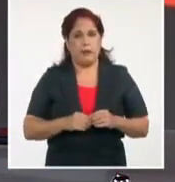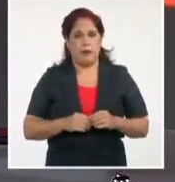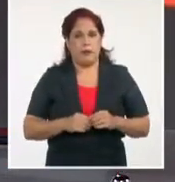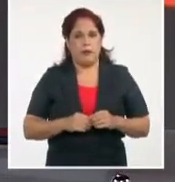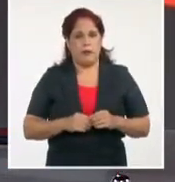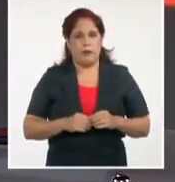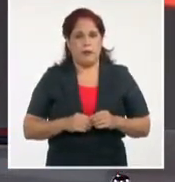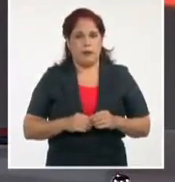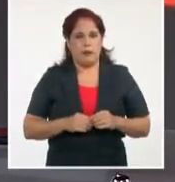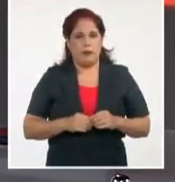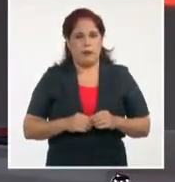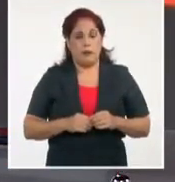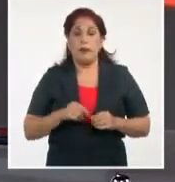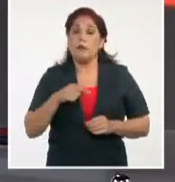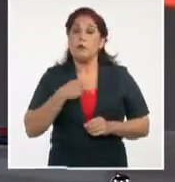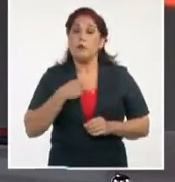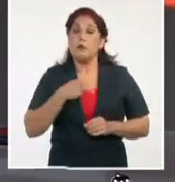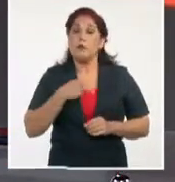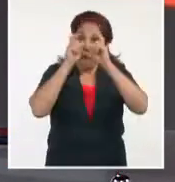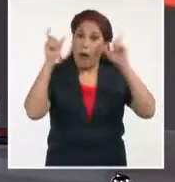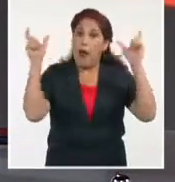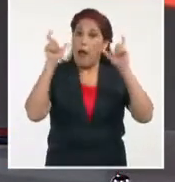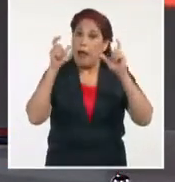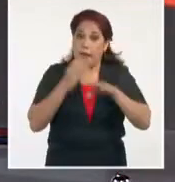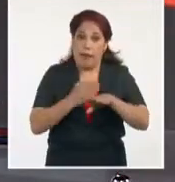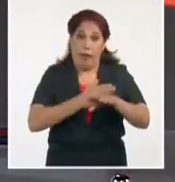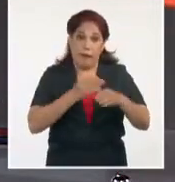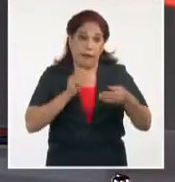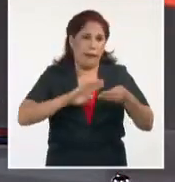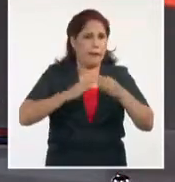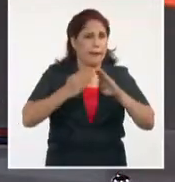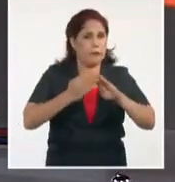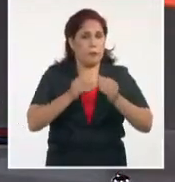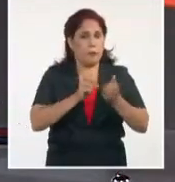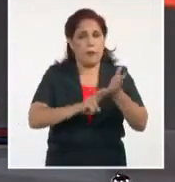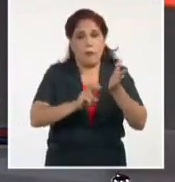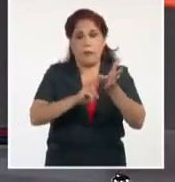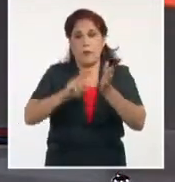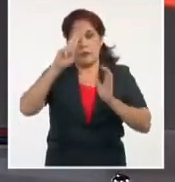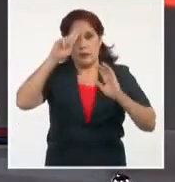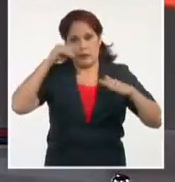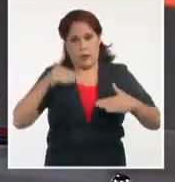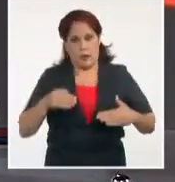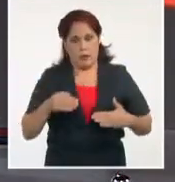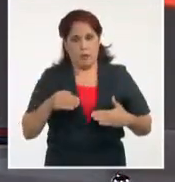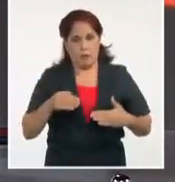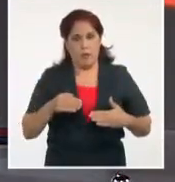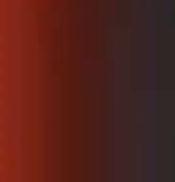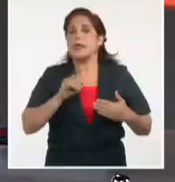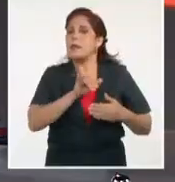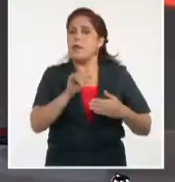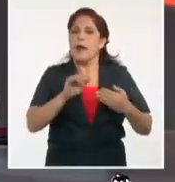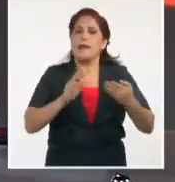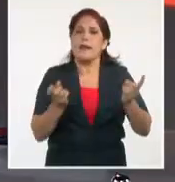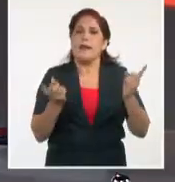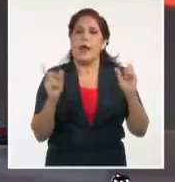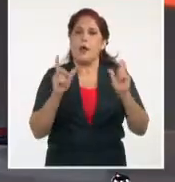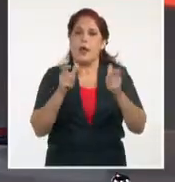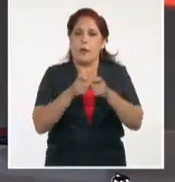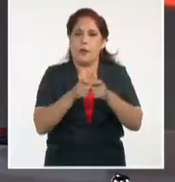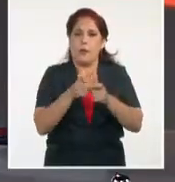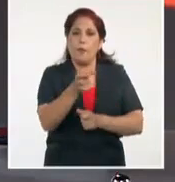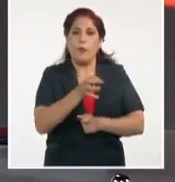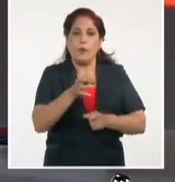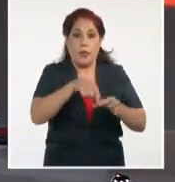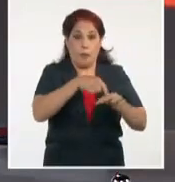emitió una alerta temprana que se discutió con las direcciones provinciales de salud, se discutió con la dirección del municipio especial Isla